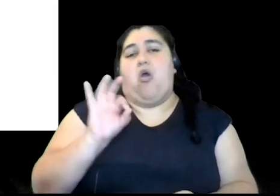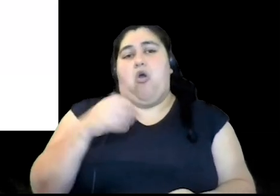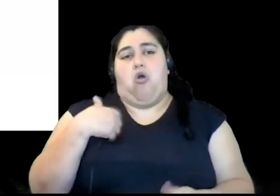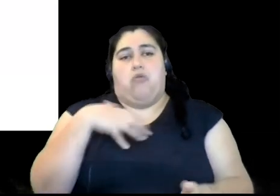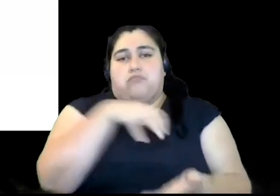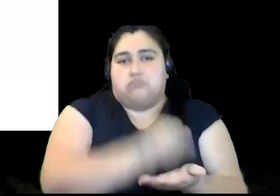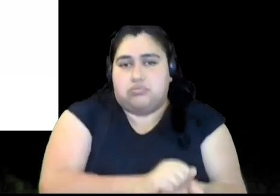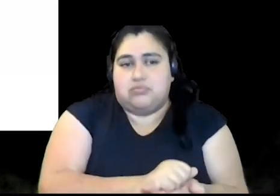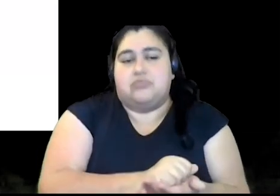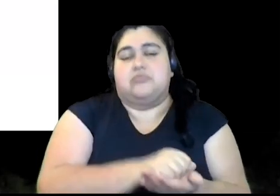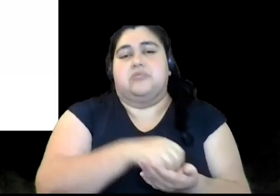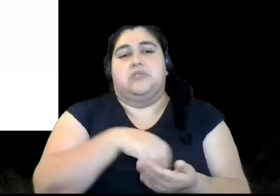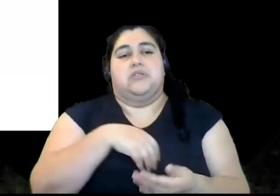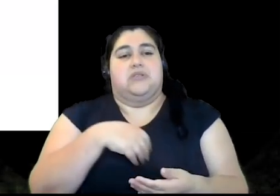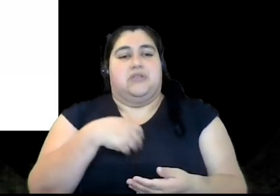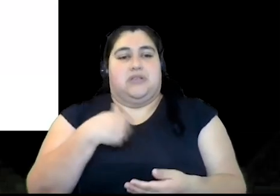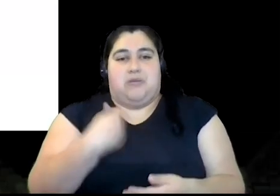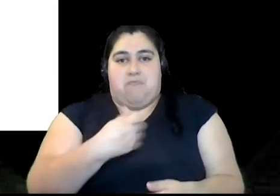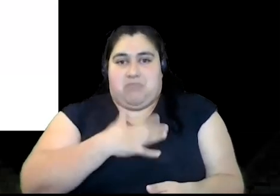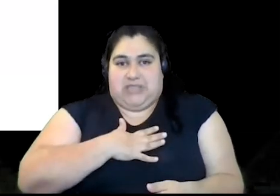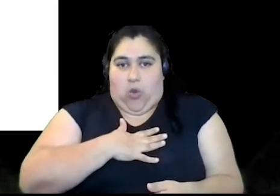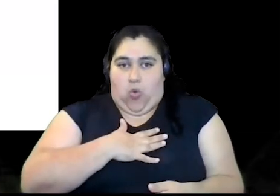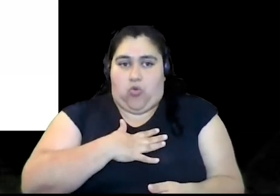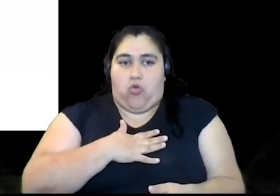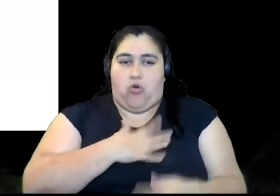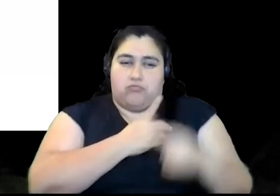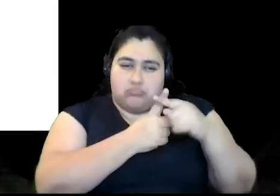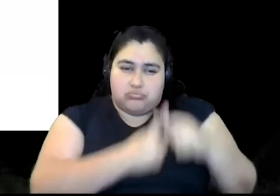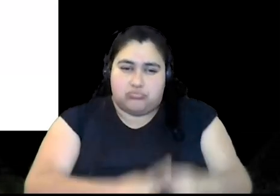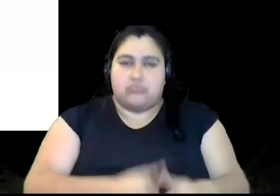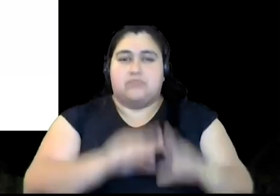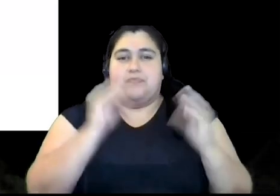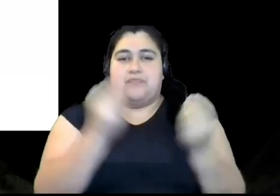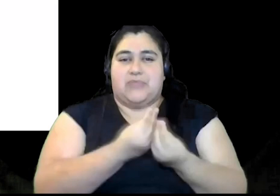seguros por riesgo de muerte, el tope serán